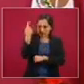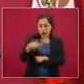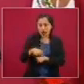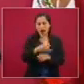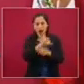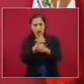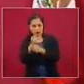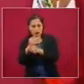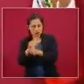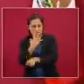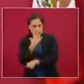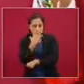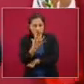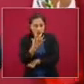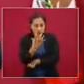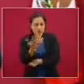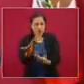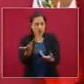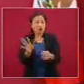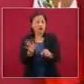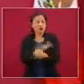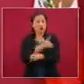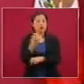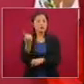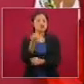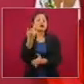para darnos cuenta